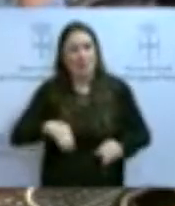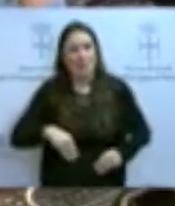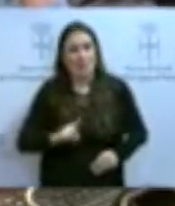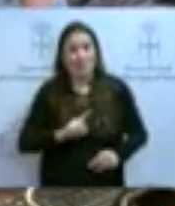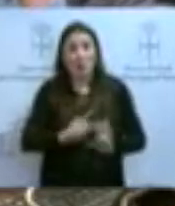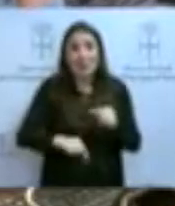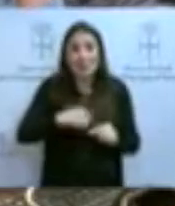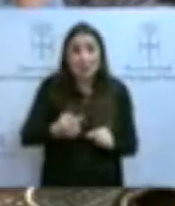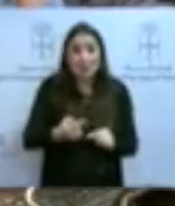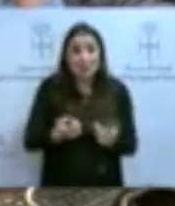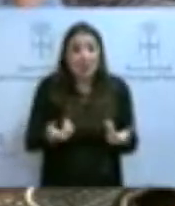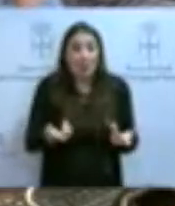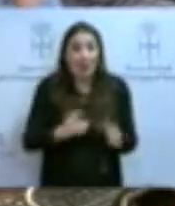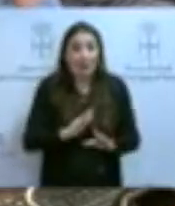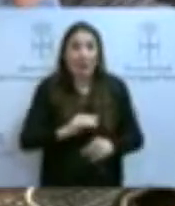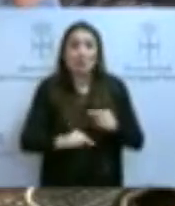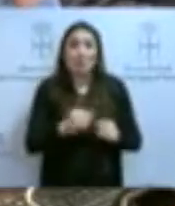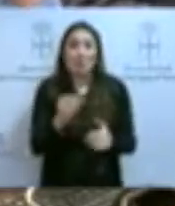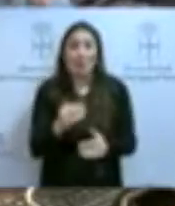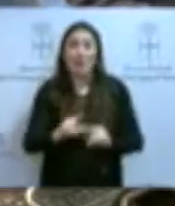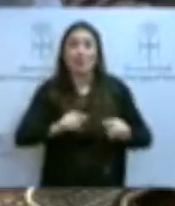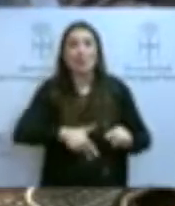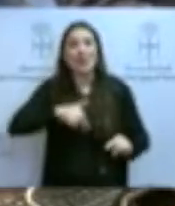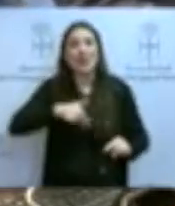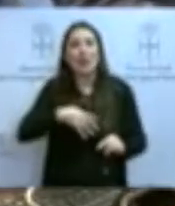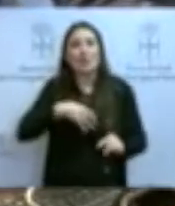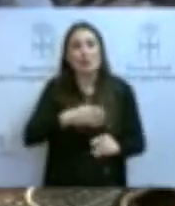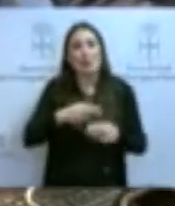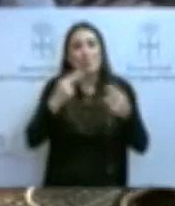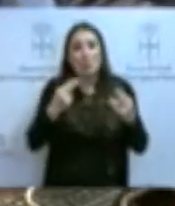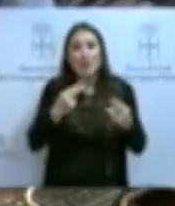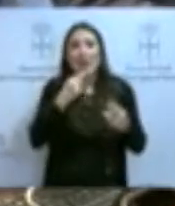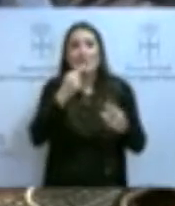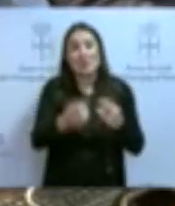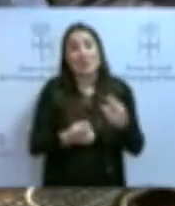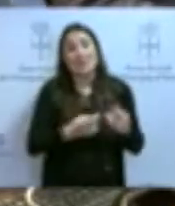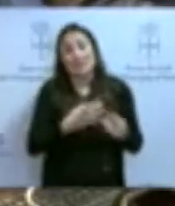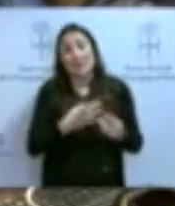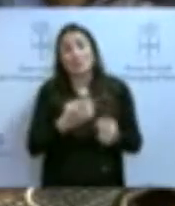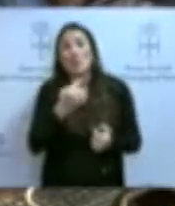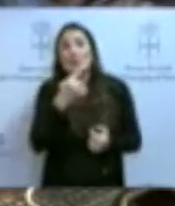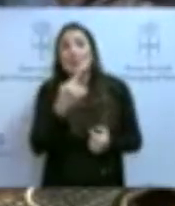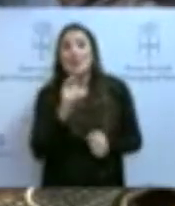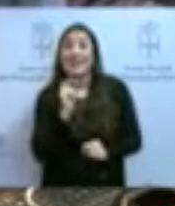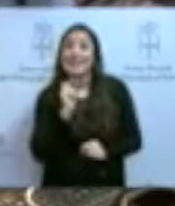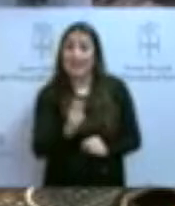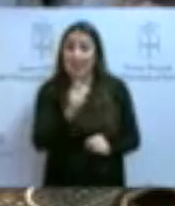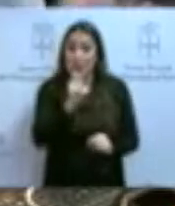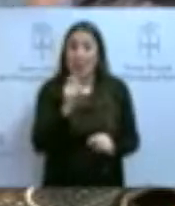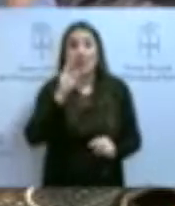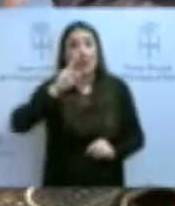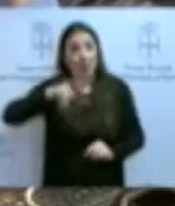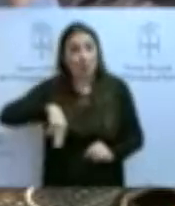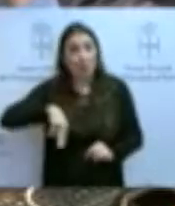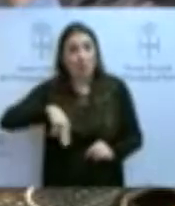consecuencia por parte de aquella reunión, su director general de Función Pública fue avanzando a la representación sindical, entre tanto que, debido a las sentencias que había de reconocimiento